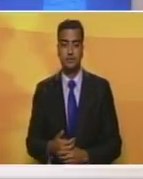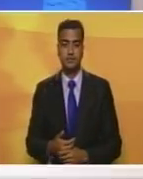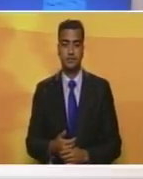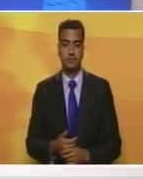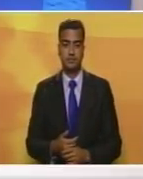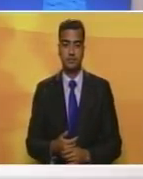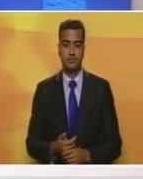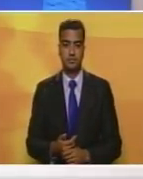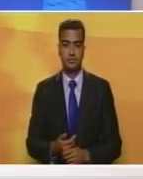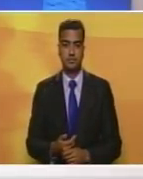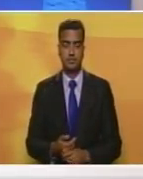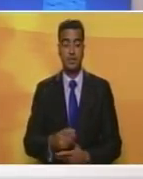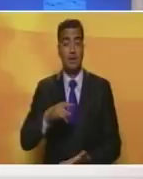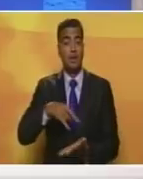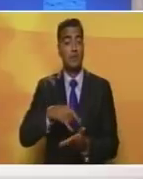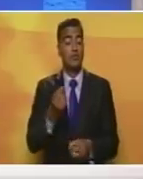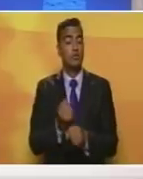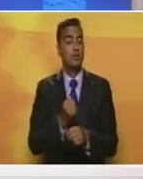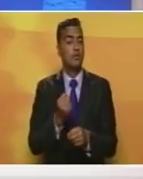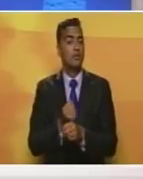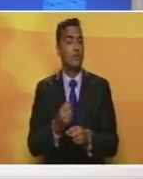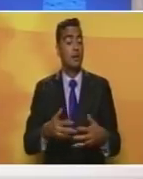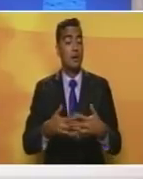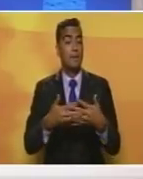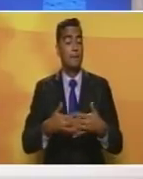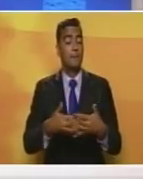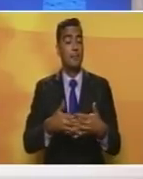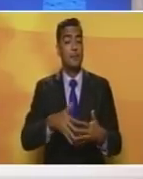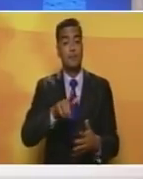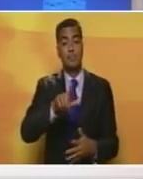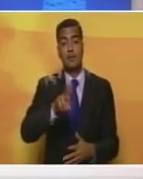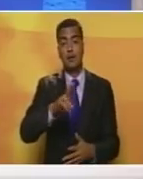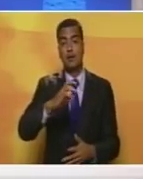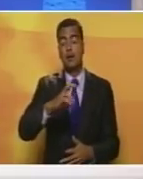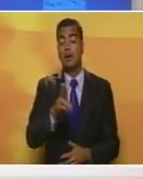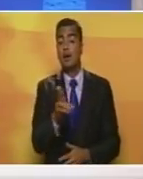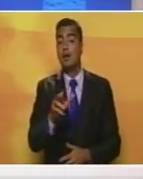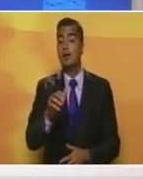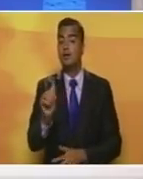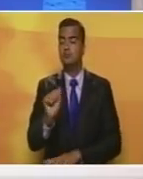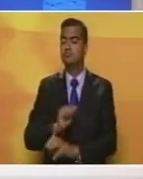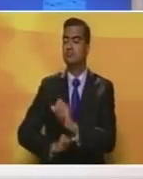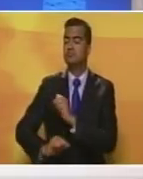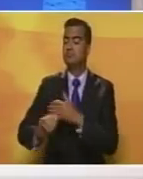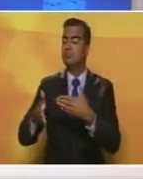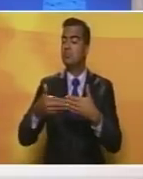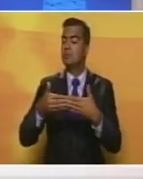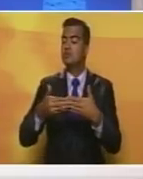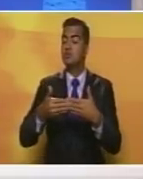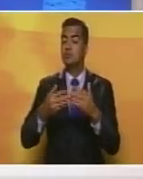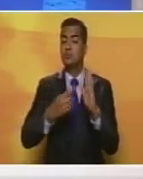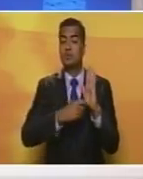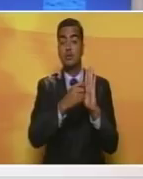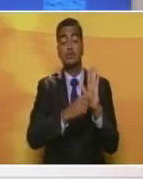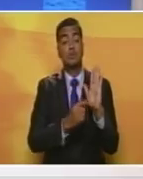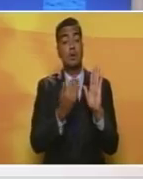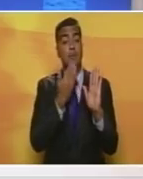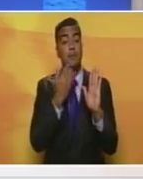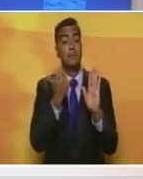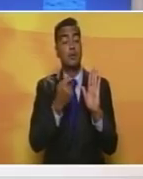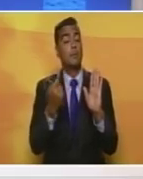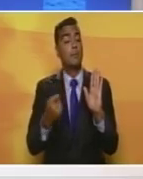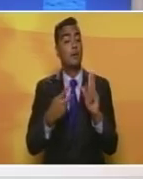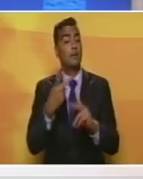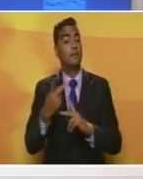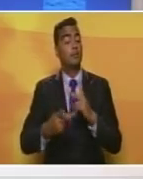contra las mafias. El gobernador también informó que en los próximos días llegará a las entidades bancarias billetes de alta denominación